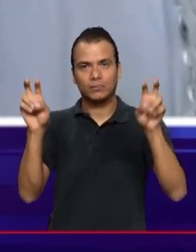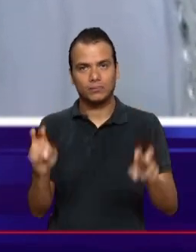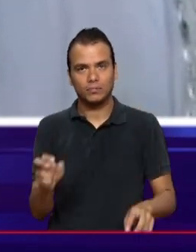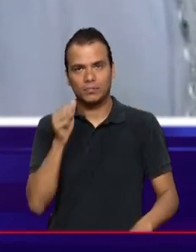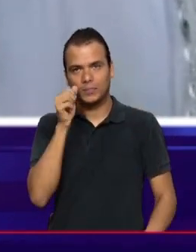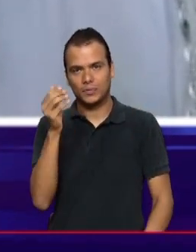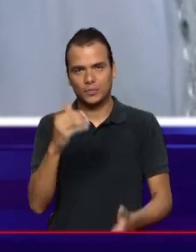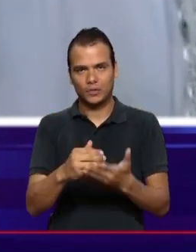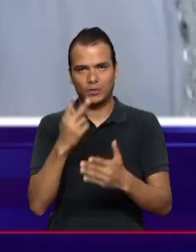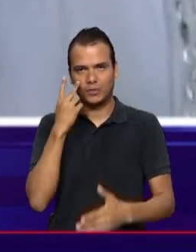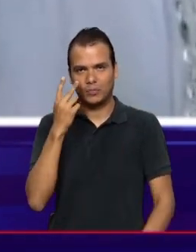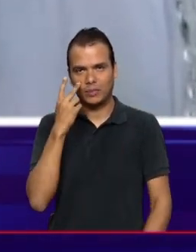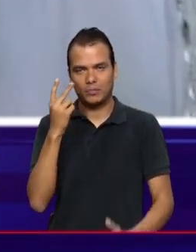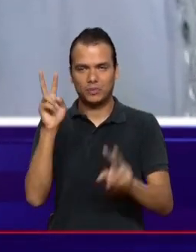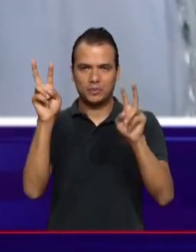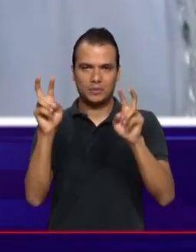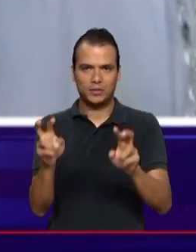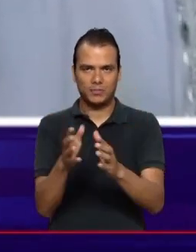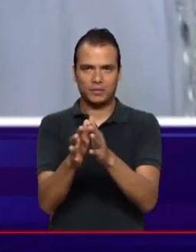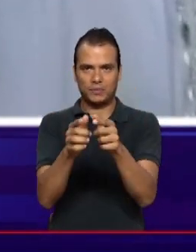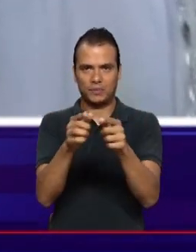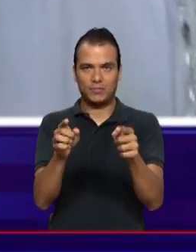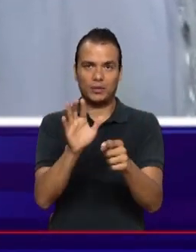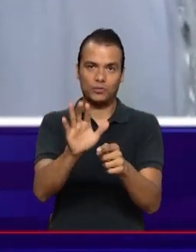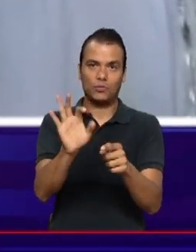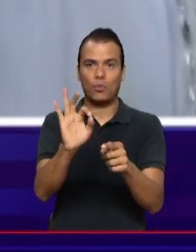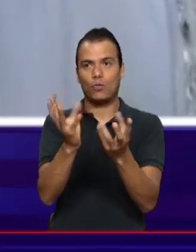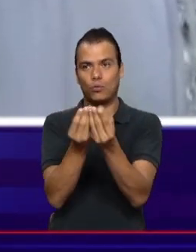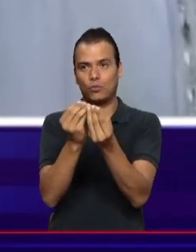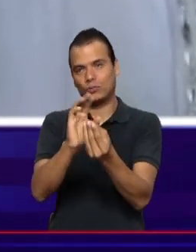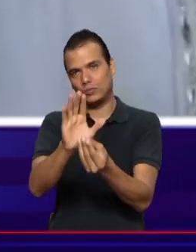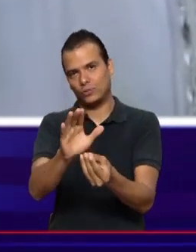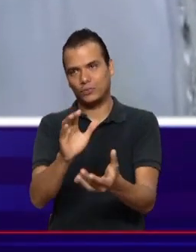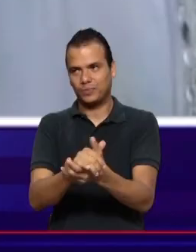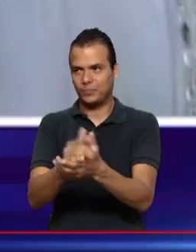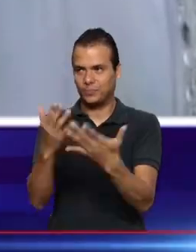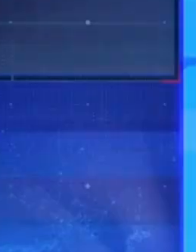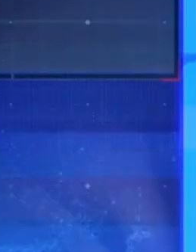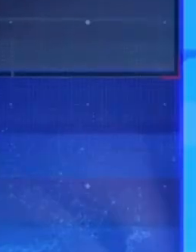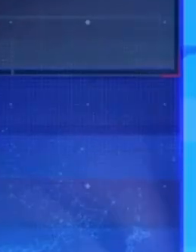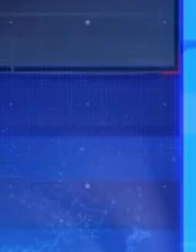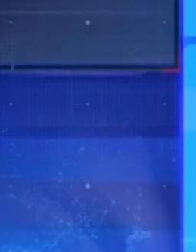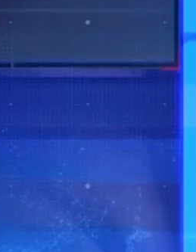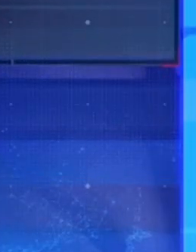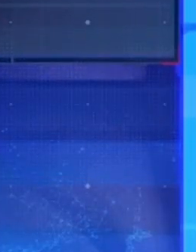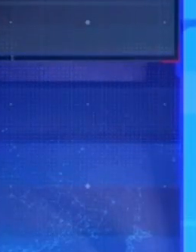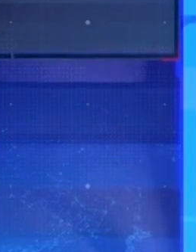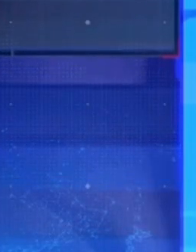esperamos nuevamente mañana a usted o a uno de sus compañeros. Un feliz día, muchas gracias.